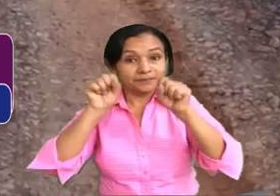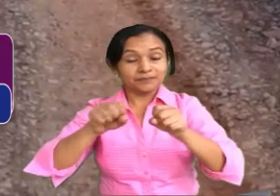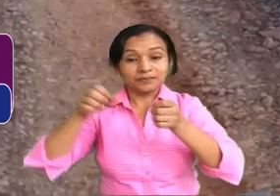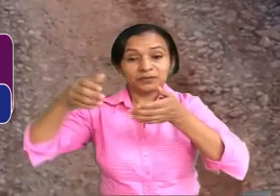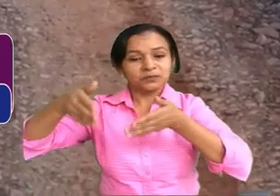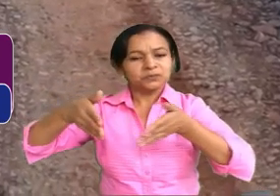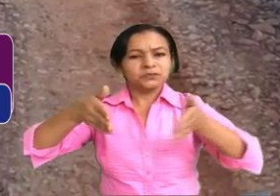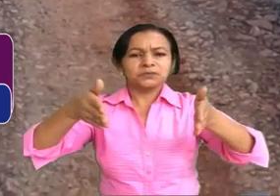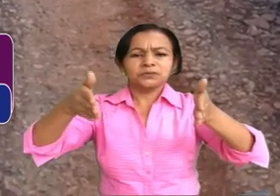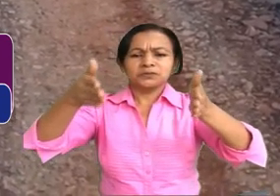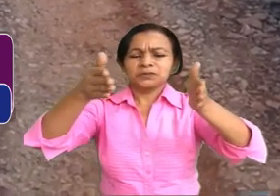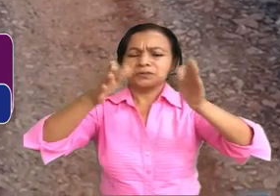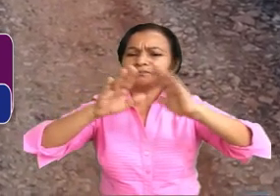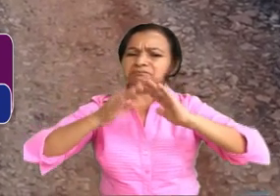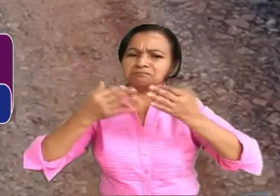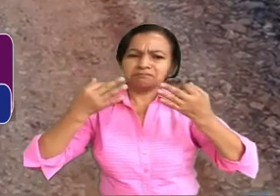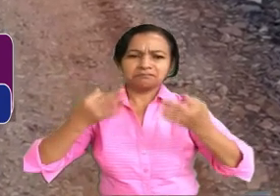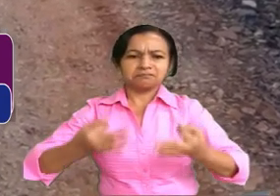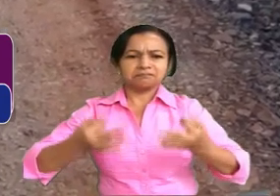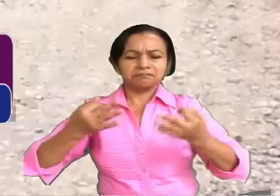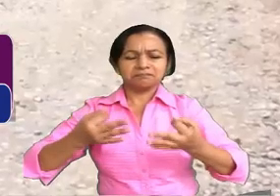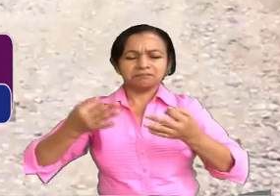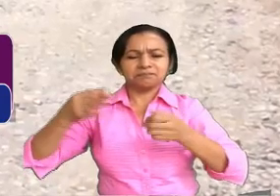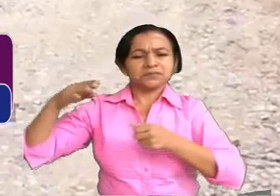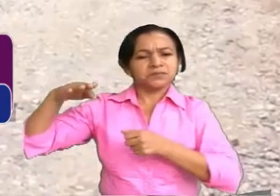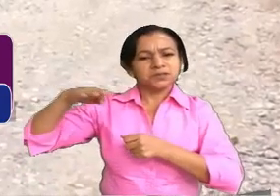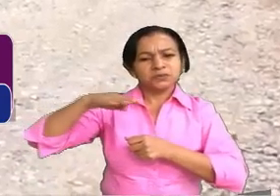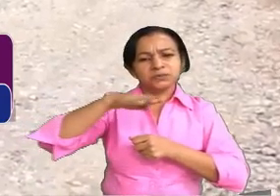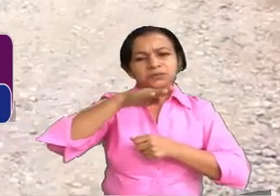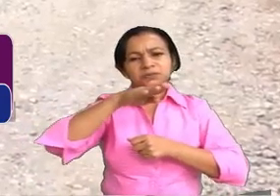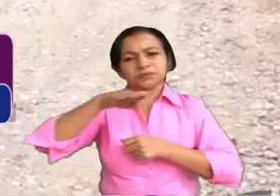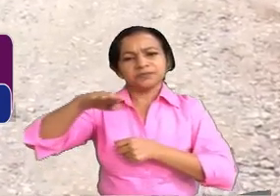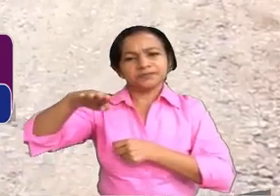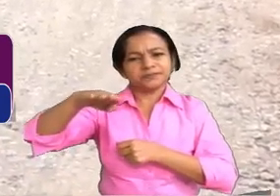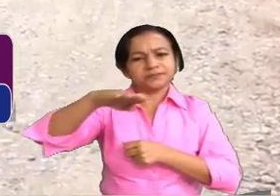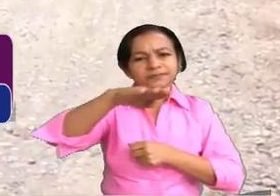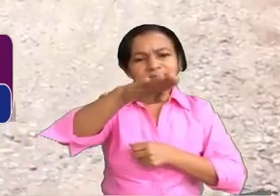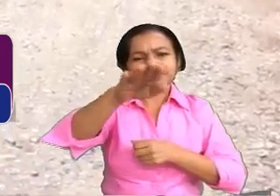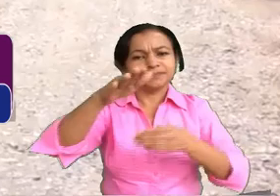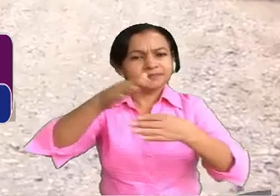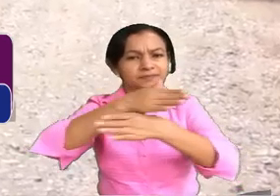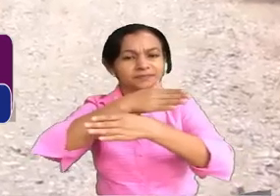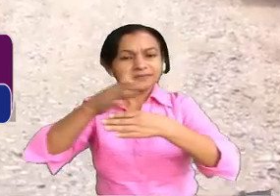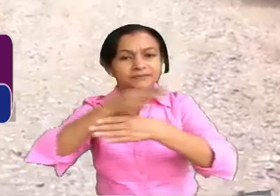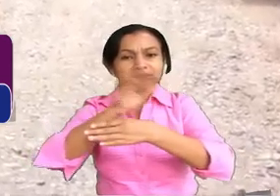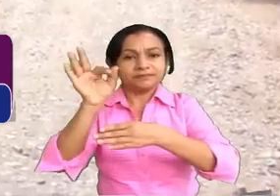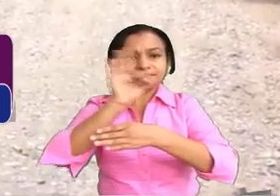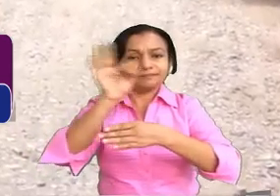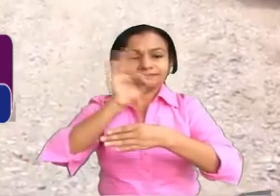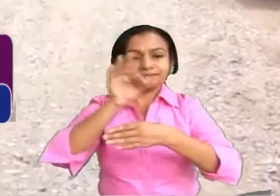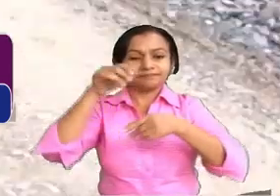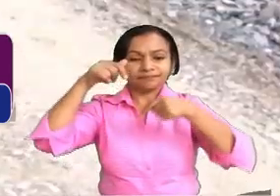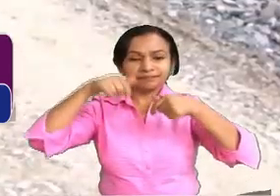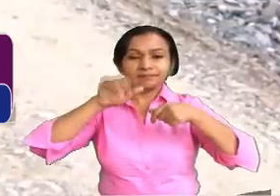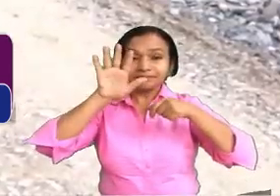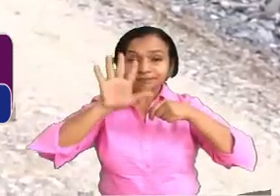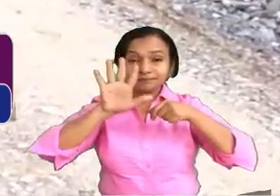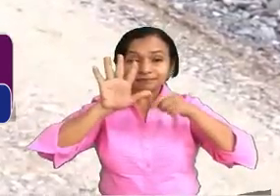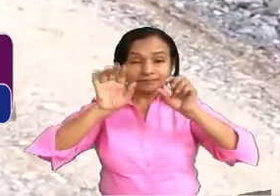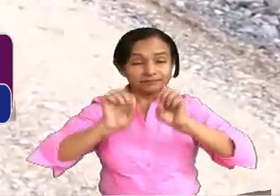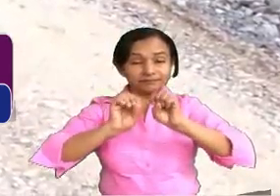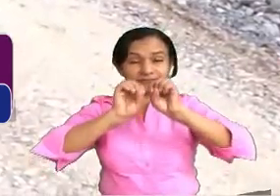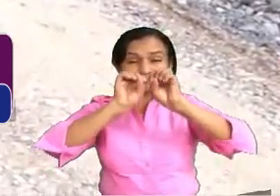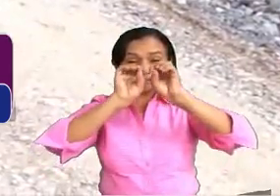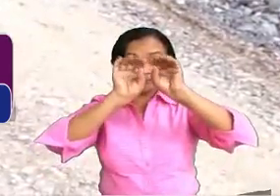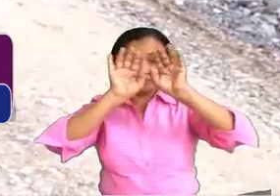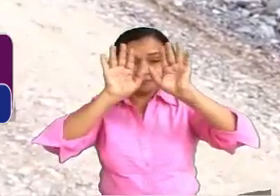viajar tranquilamente. Tenemos una serie de formas de viajar desde las 5 de la mañana